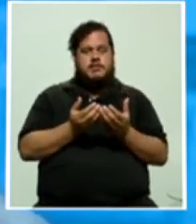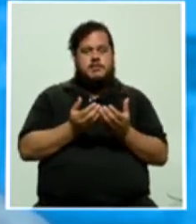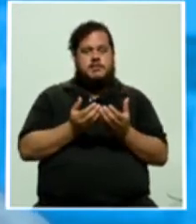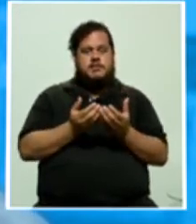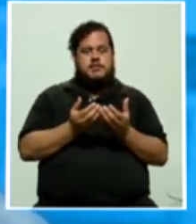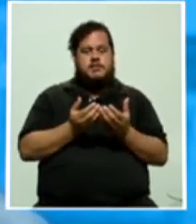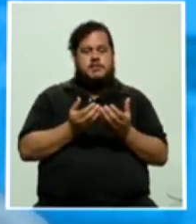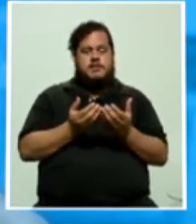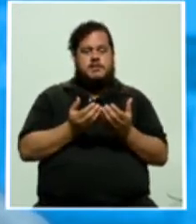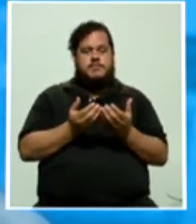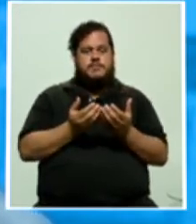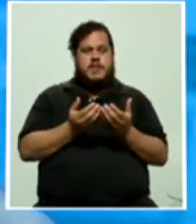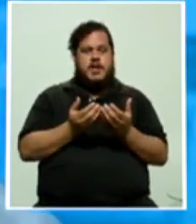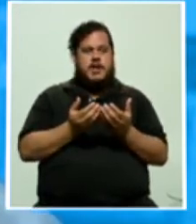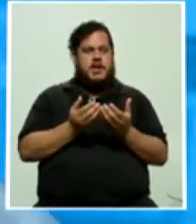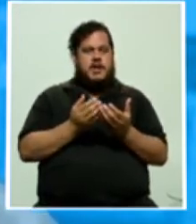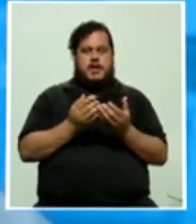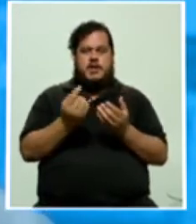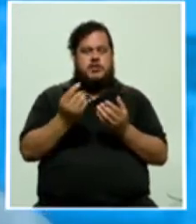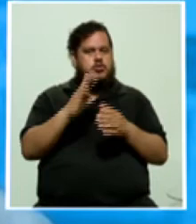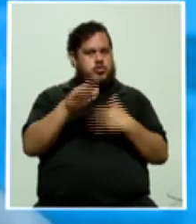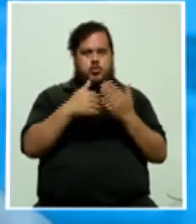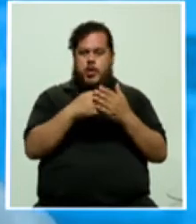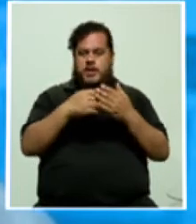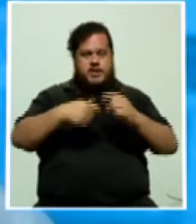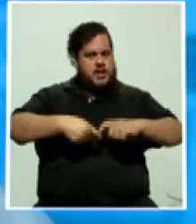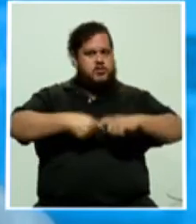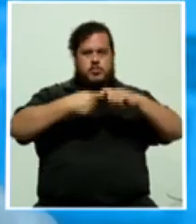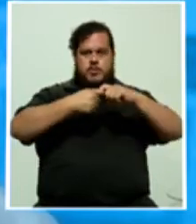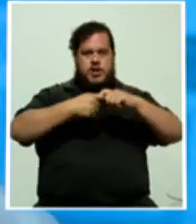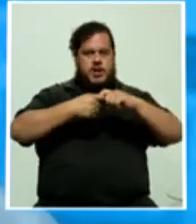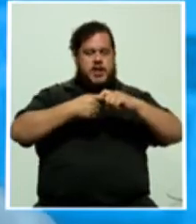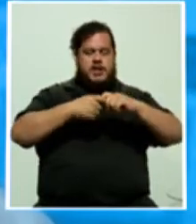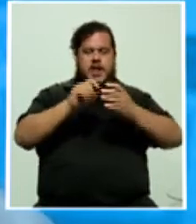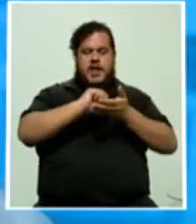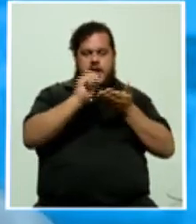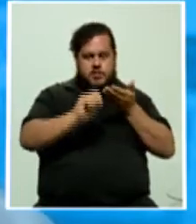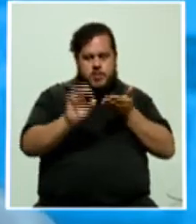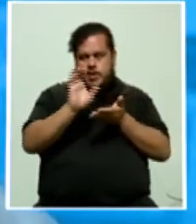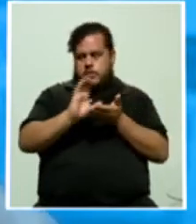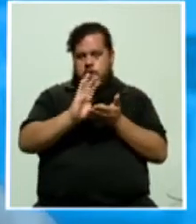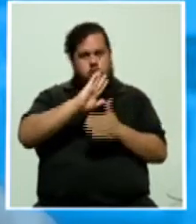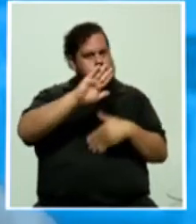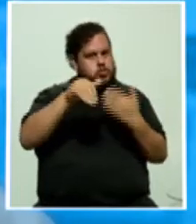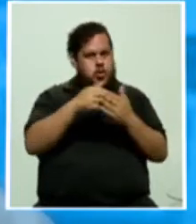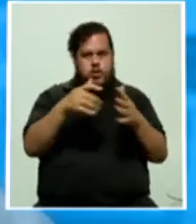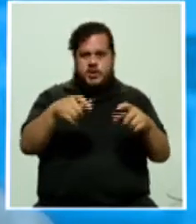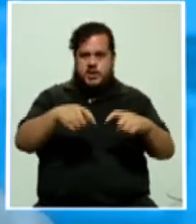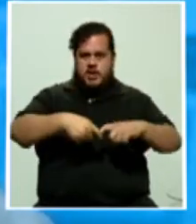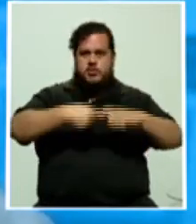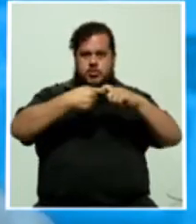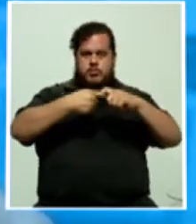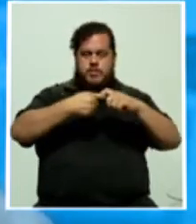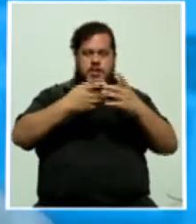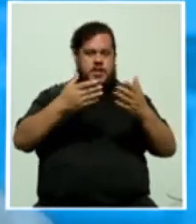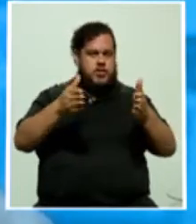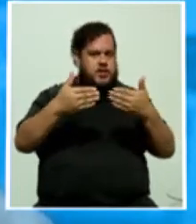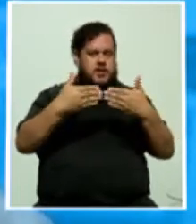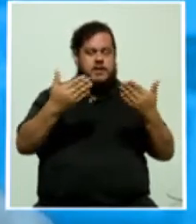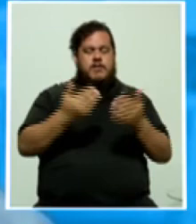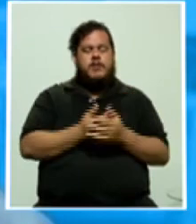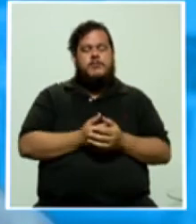con sus clases presenciales suspendidas, pero lo más importante en el camino a la apertura de